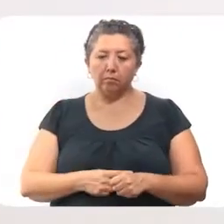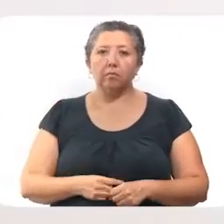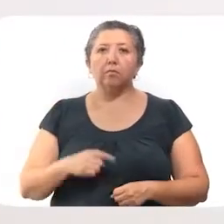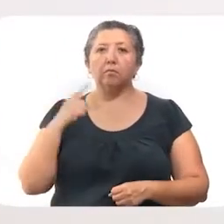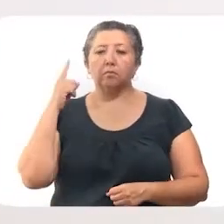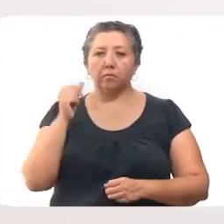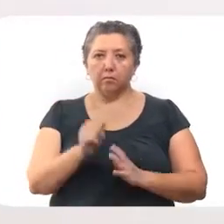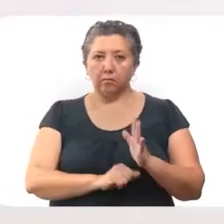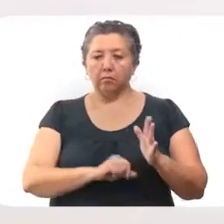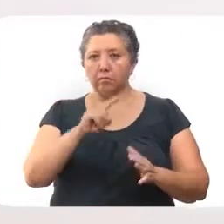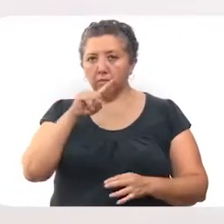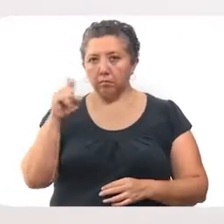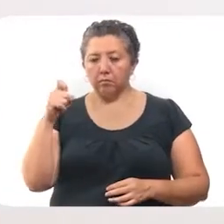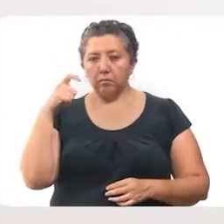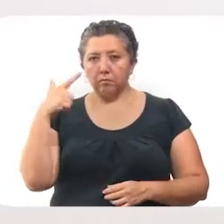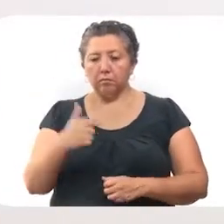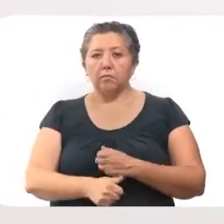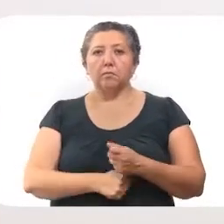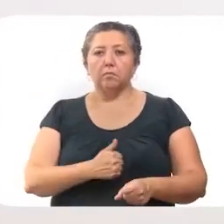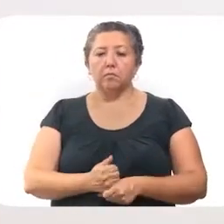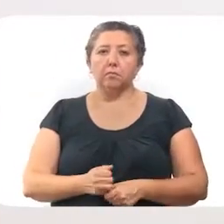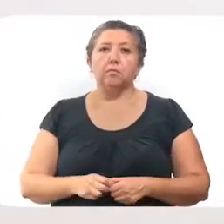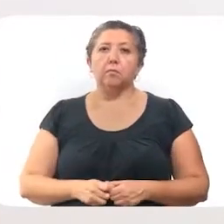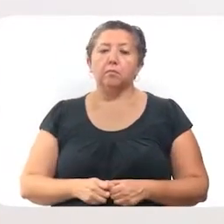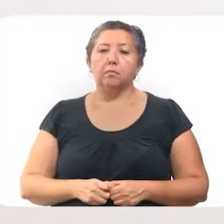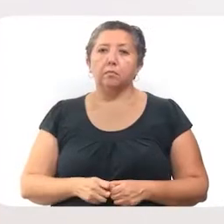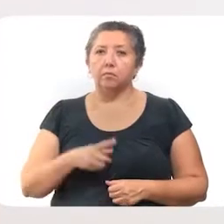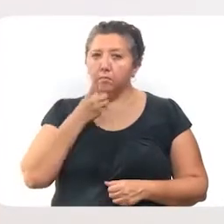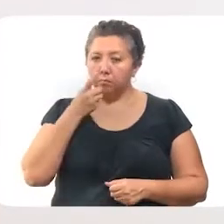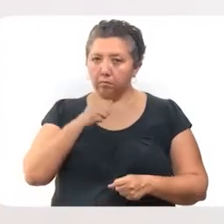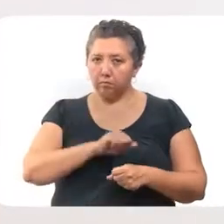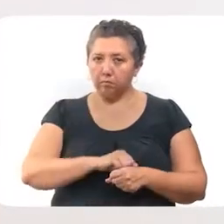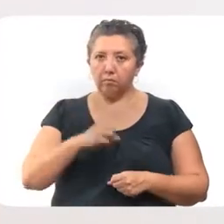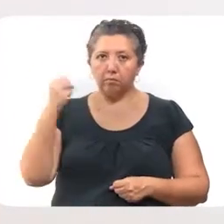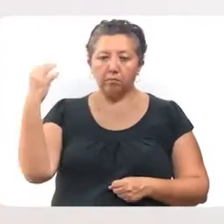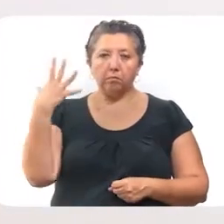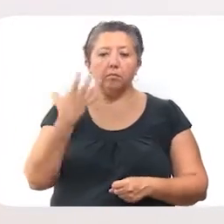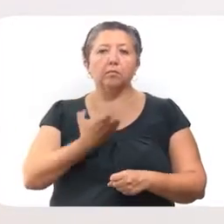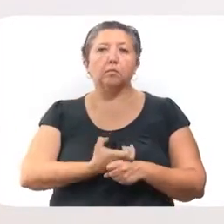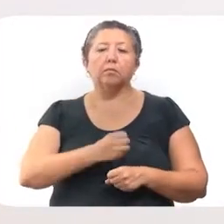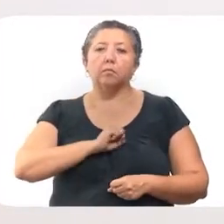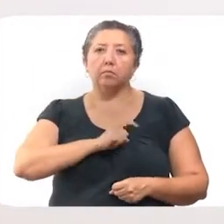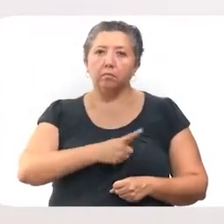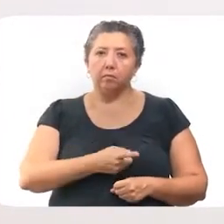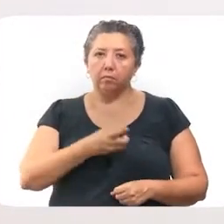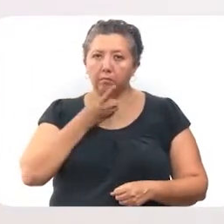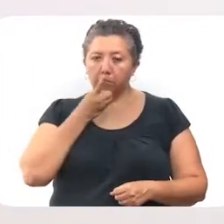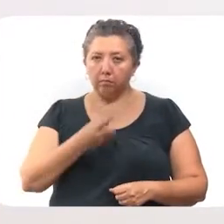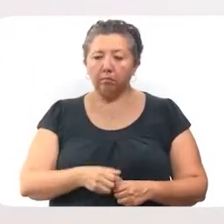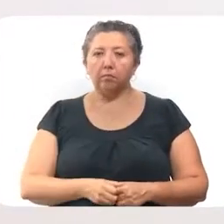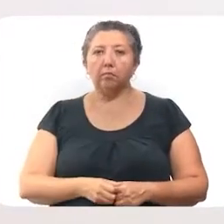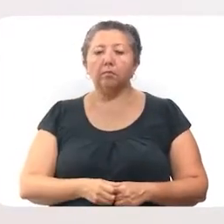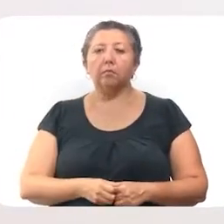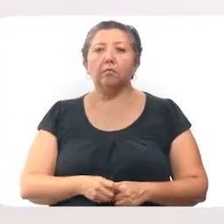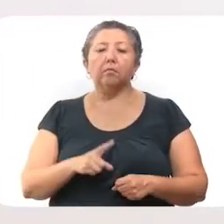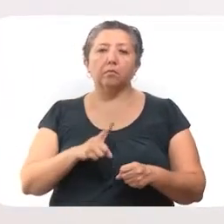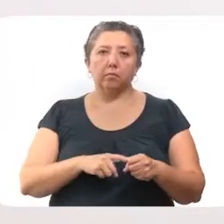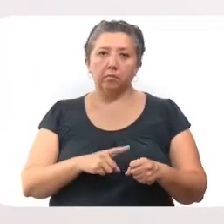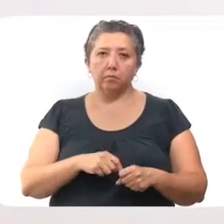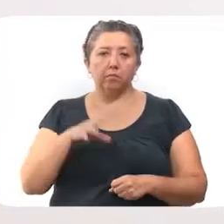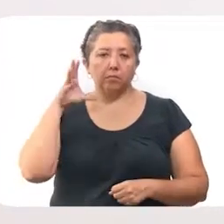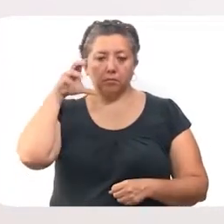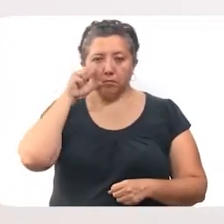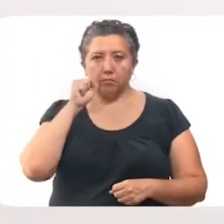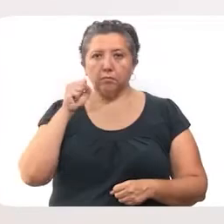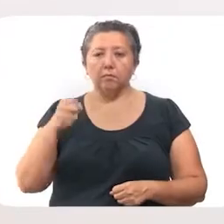los casos es de 1 mes a 107 años. Los indicadores semanales del semáforo estatal de la salud marcan